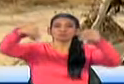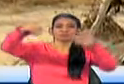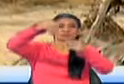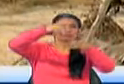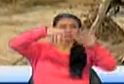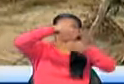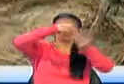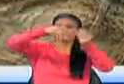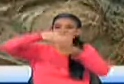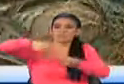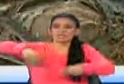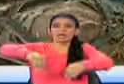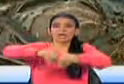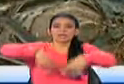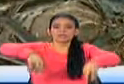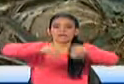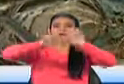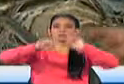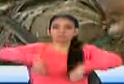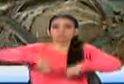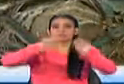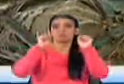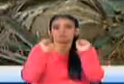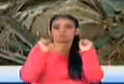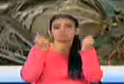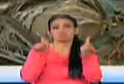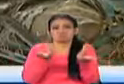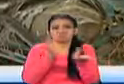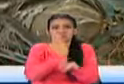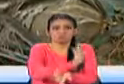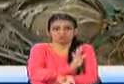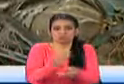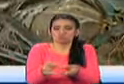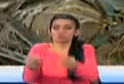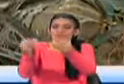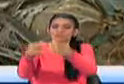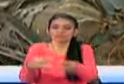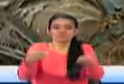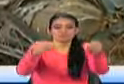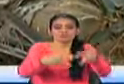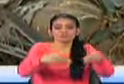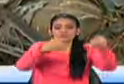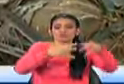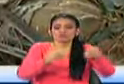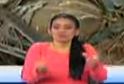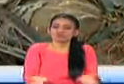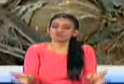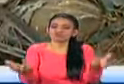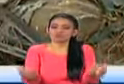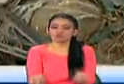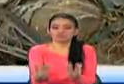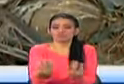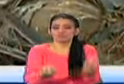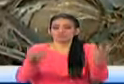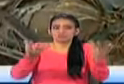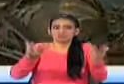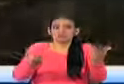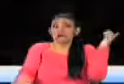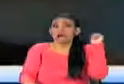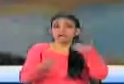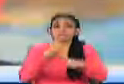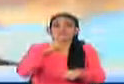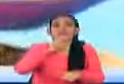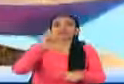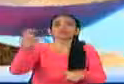inmediatamente con la tierra y alimenta a su a sus críos y cada mata puede llegar a dar 200 hijos